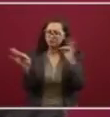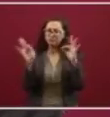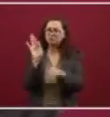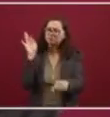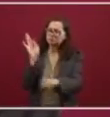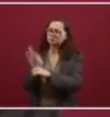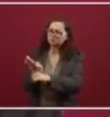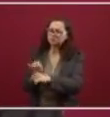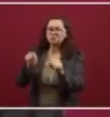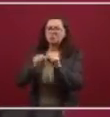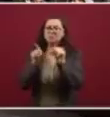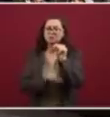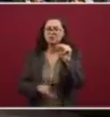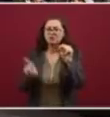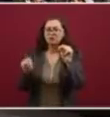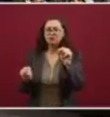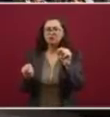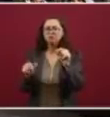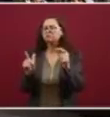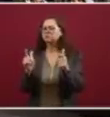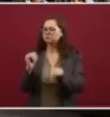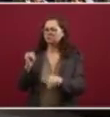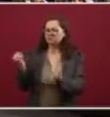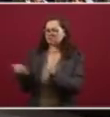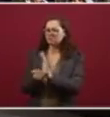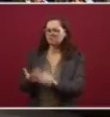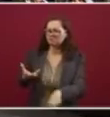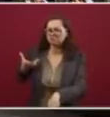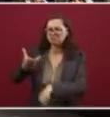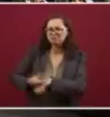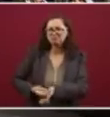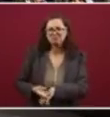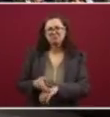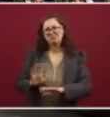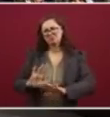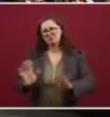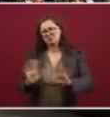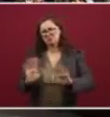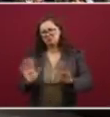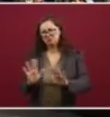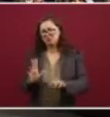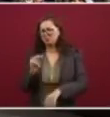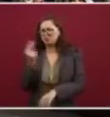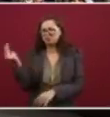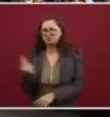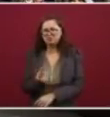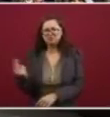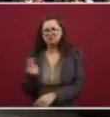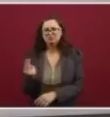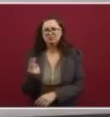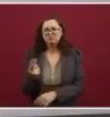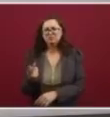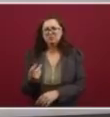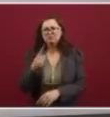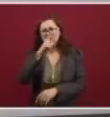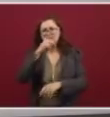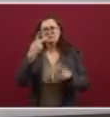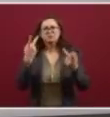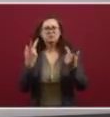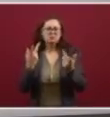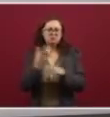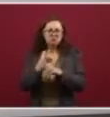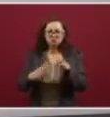de México, de no imponer aranceles a las mercancías mexicanas que se venden en Estados